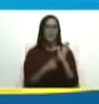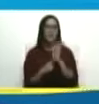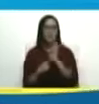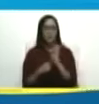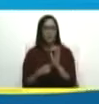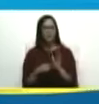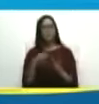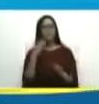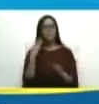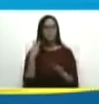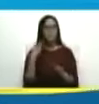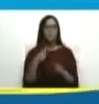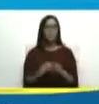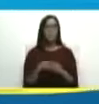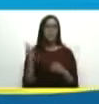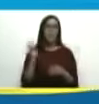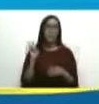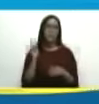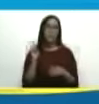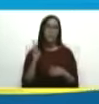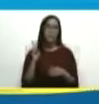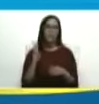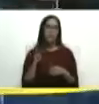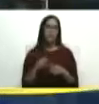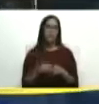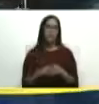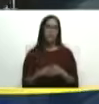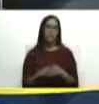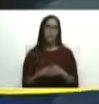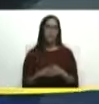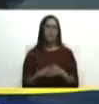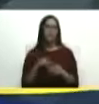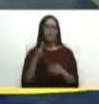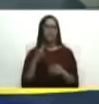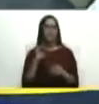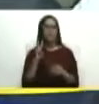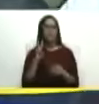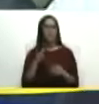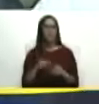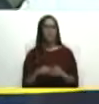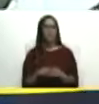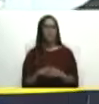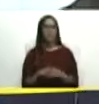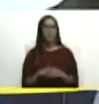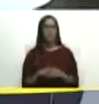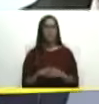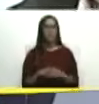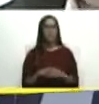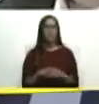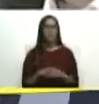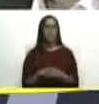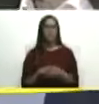orgullo de los venezolanos y las venezolanas y de los usevistas también.